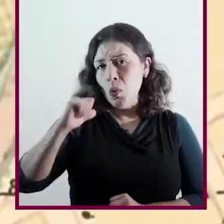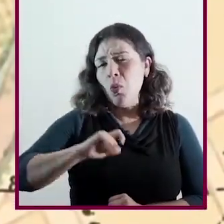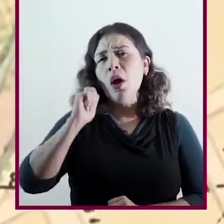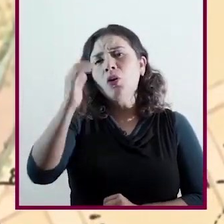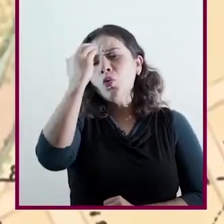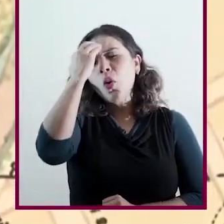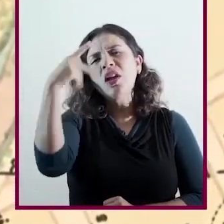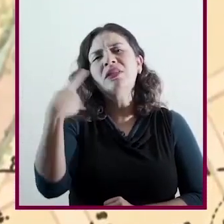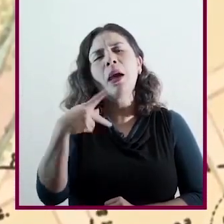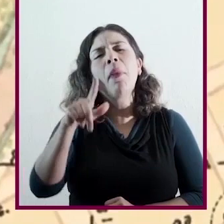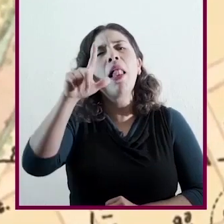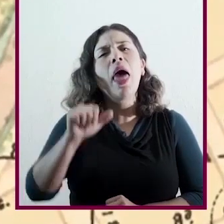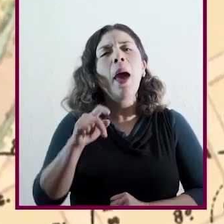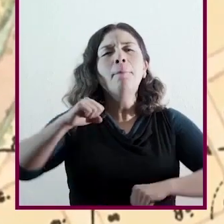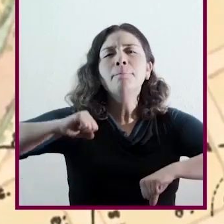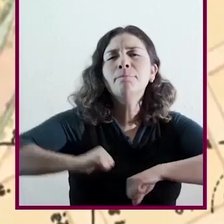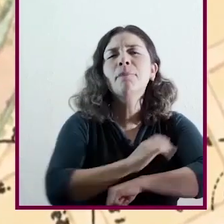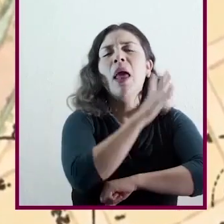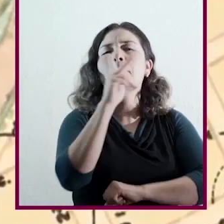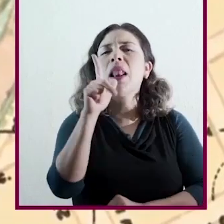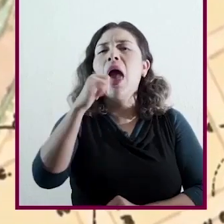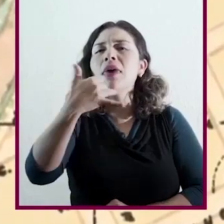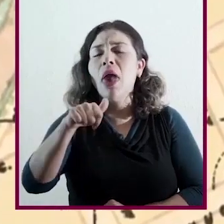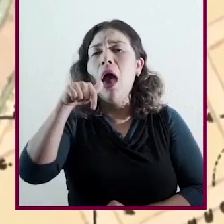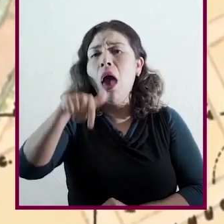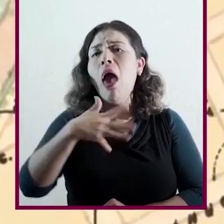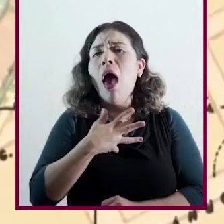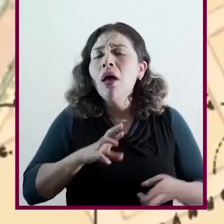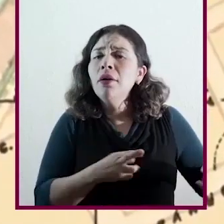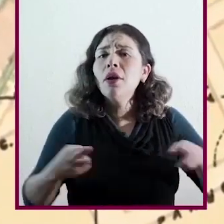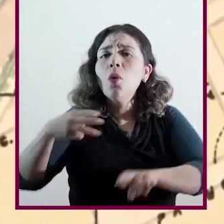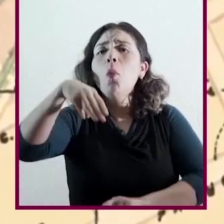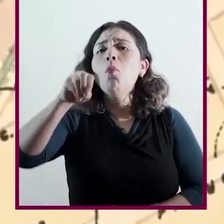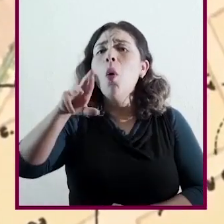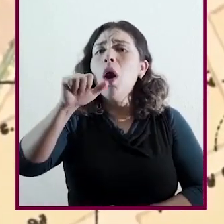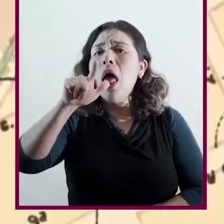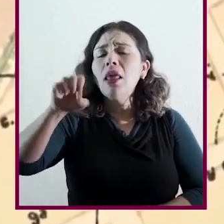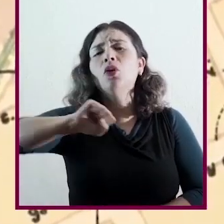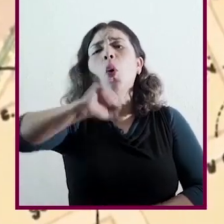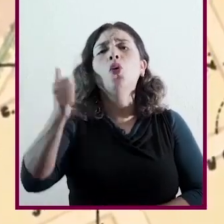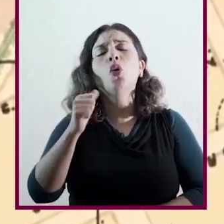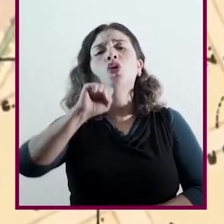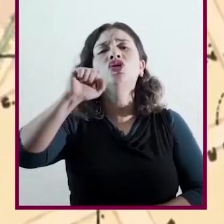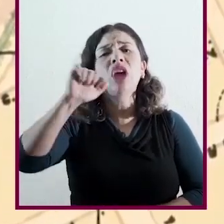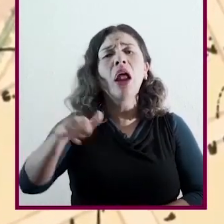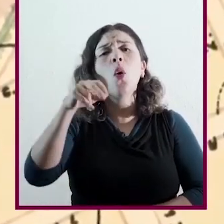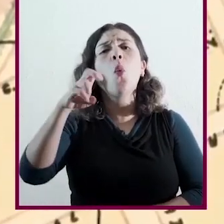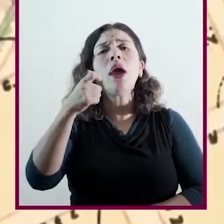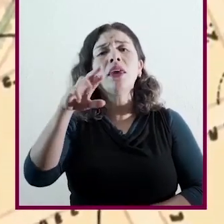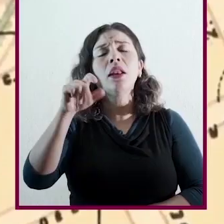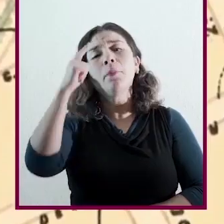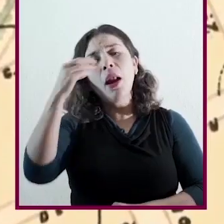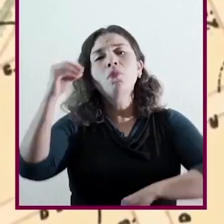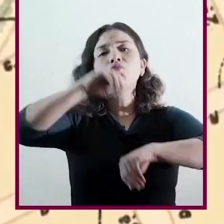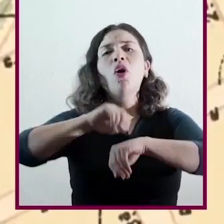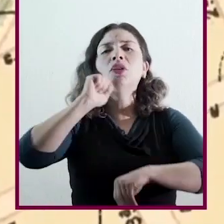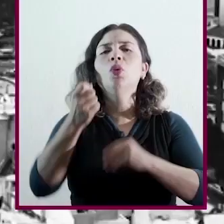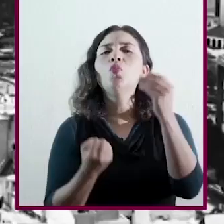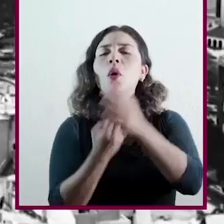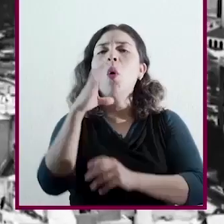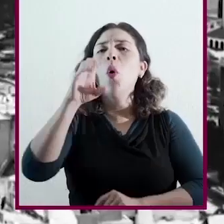era conocido como La Playa, donde se encontraban los ríos de los Morales y de San Joaquín para formar el del